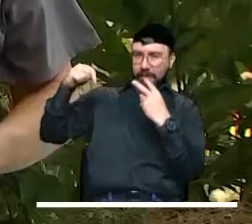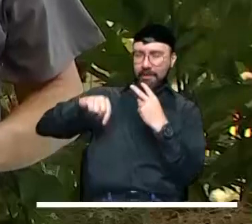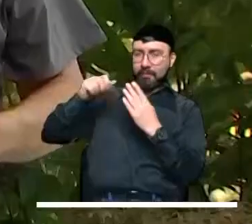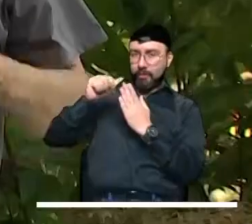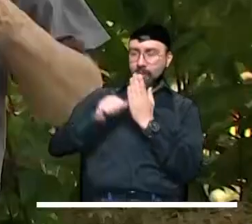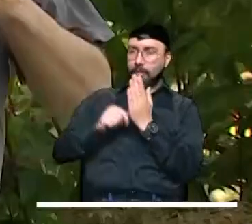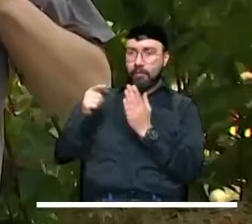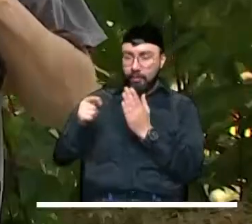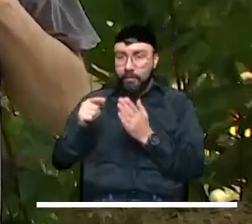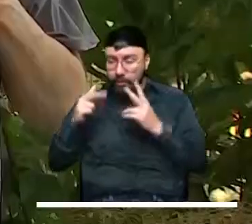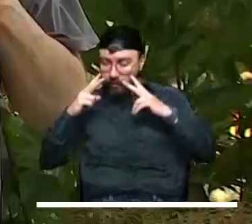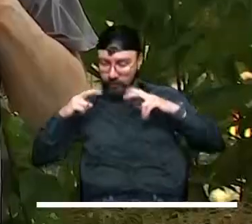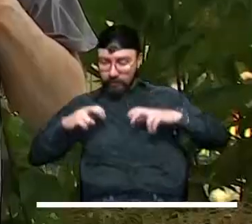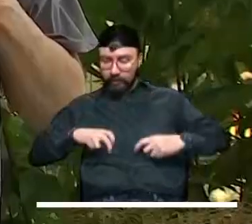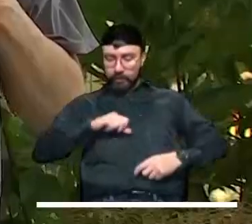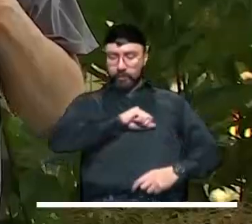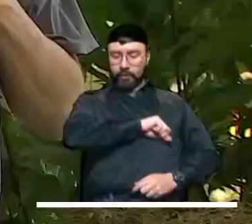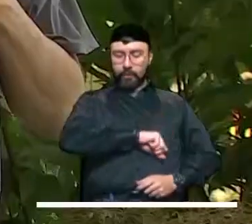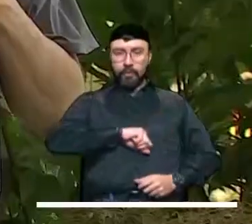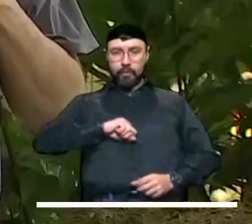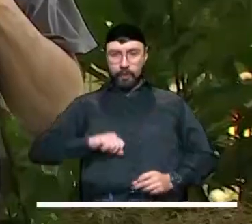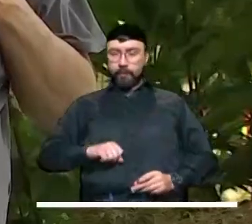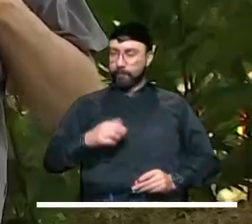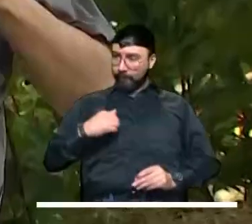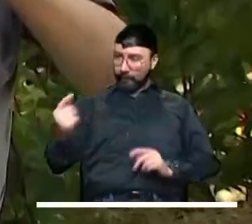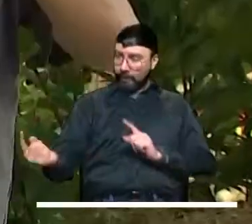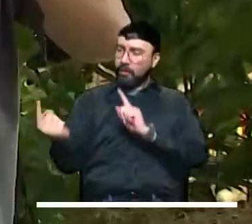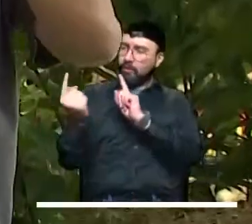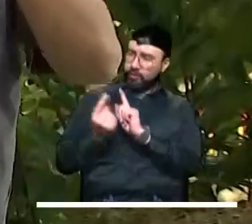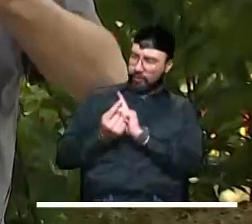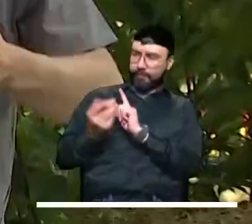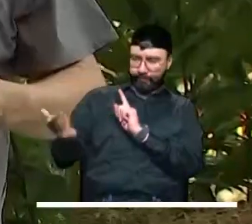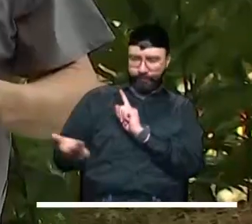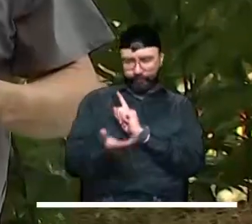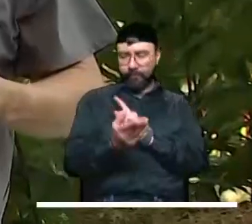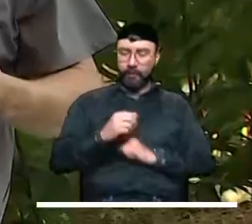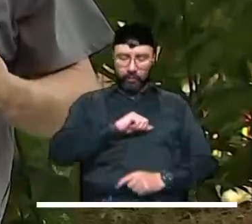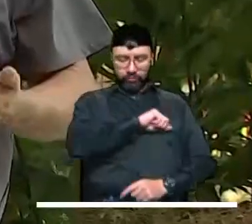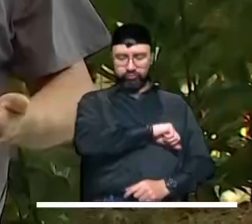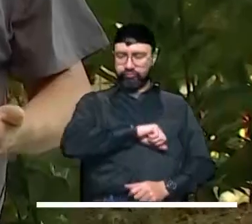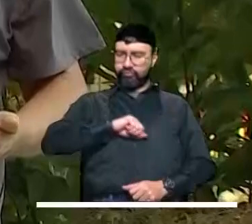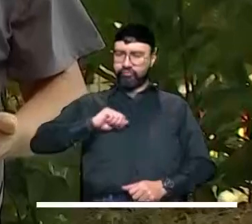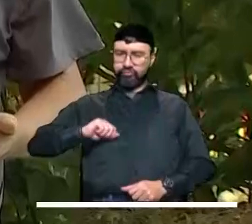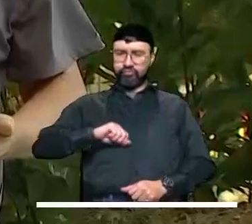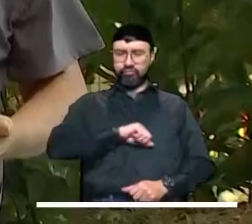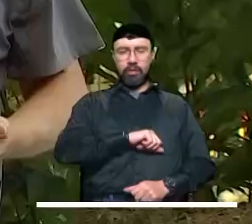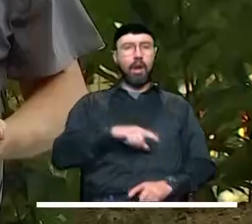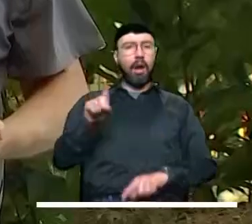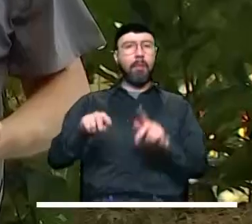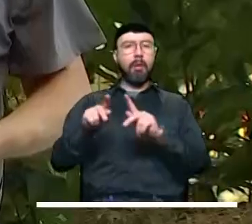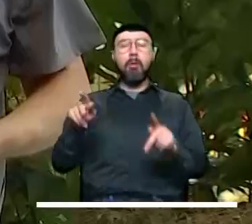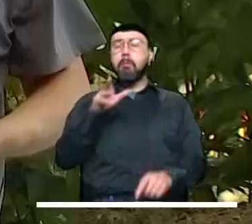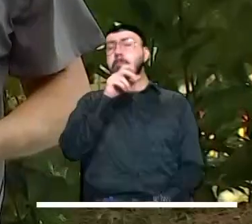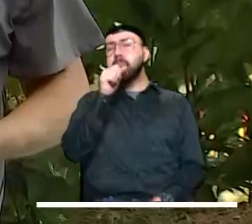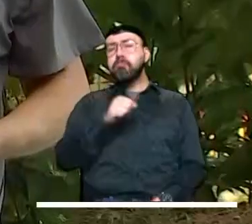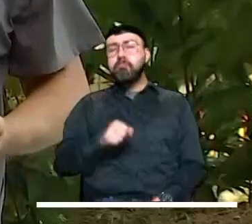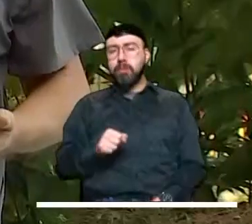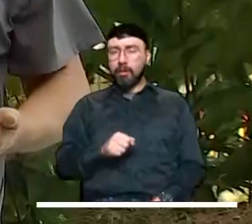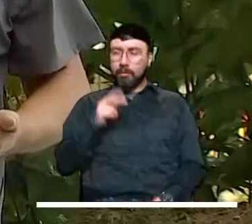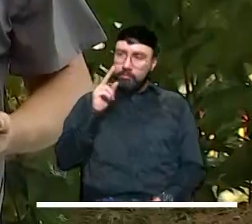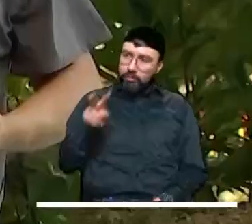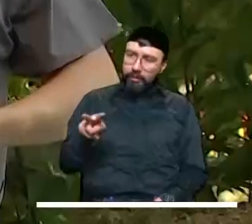diagnóstico vital, cuando los tengo en mi consultorio y les hago un barrido, incluso personas ya de edad, ¿sí?, los